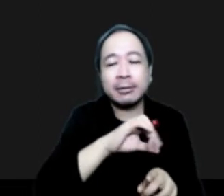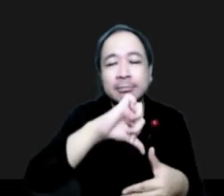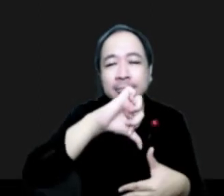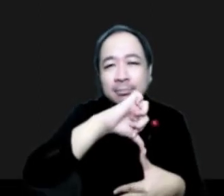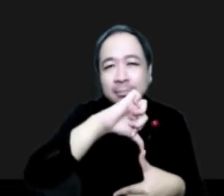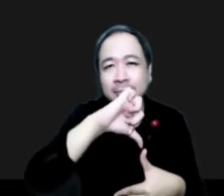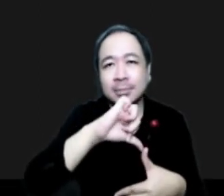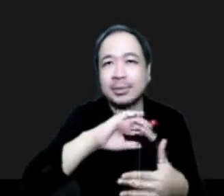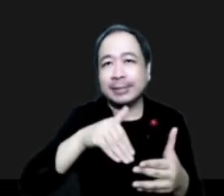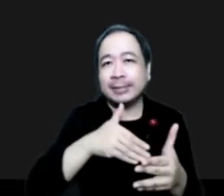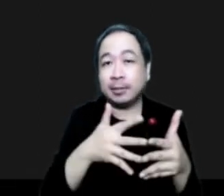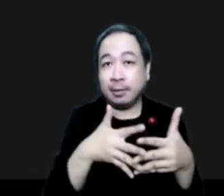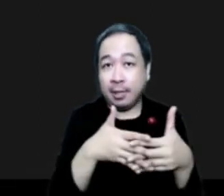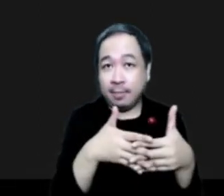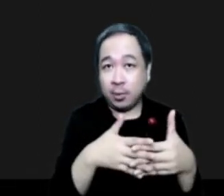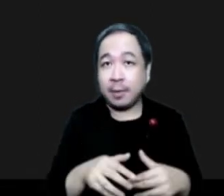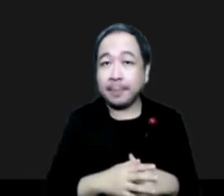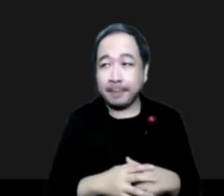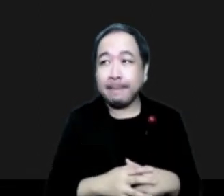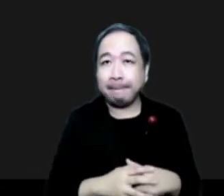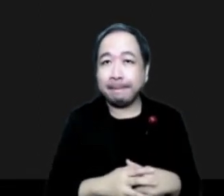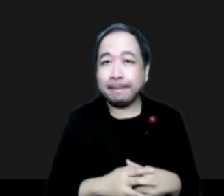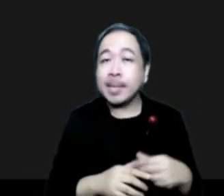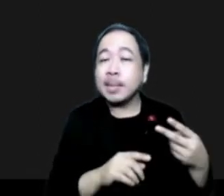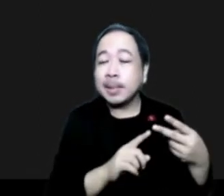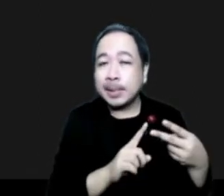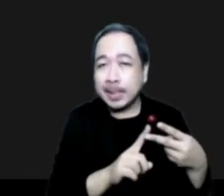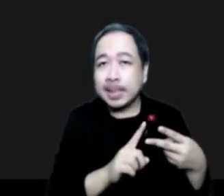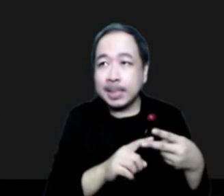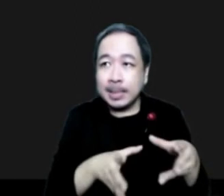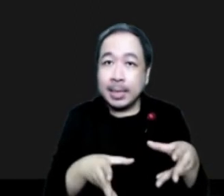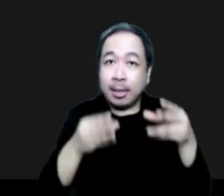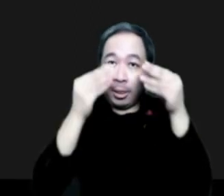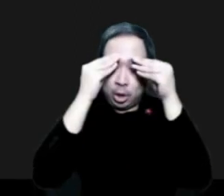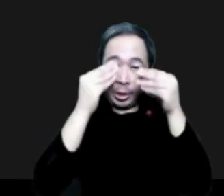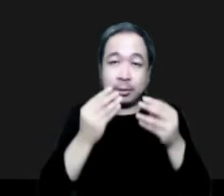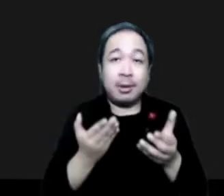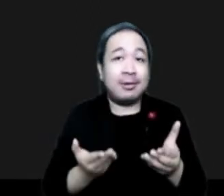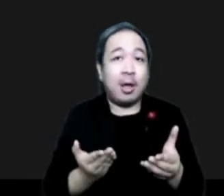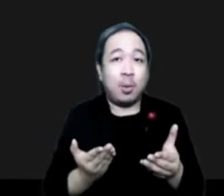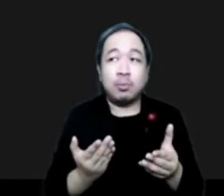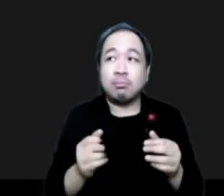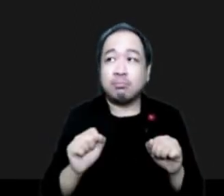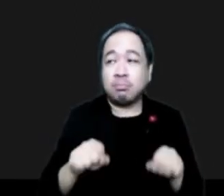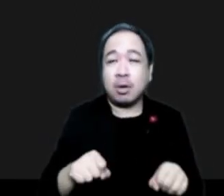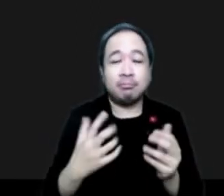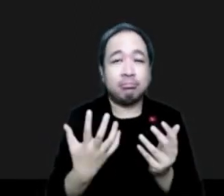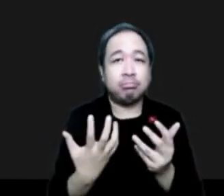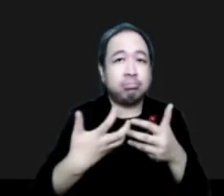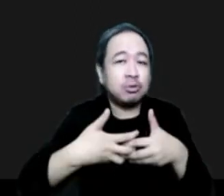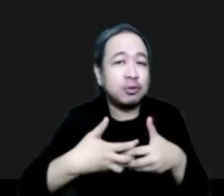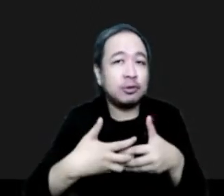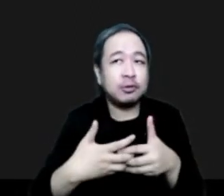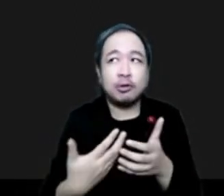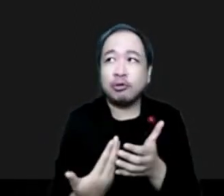es que tenemos la posibilidad ahora de integrar a nuevos actores para generarles servicios utilizando